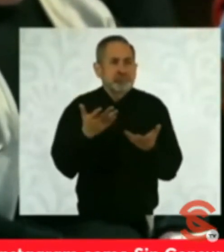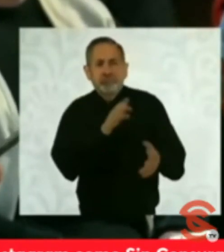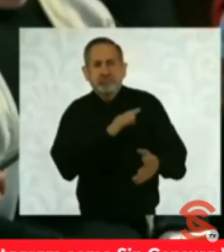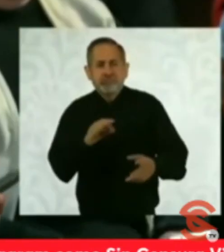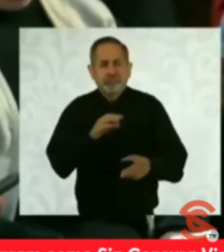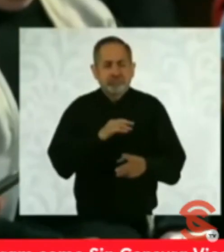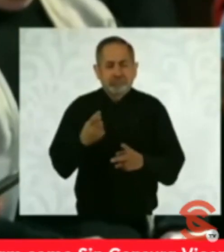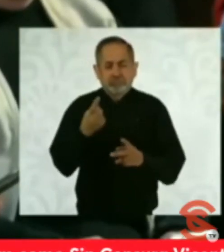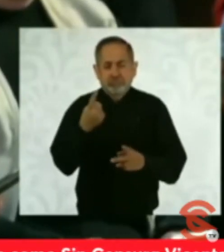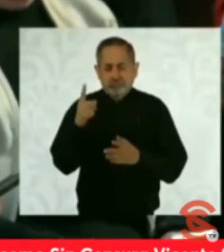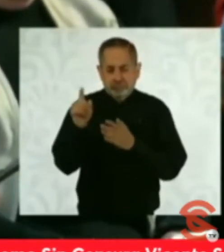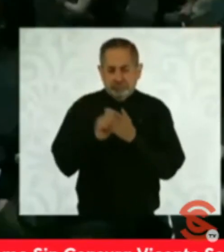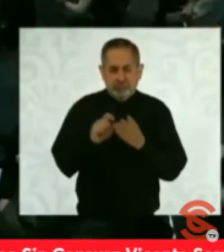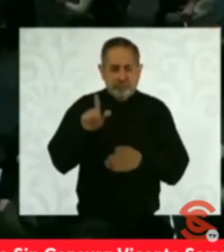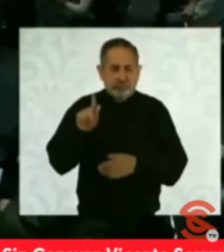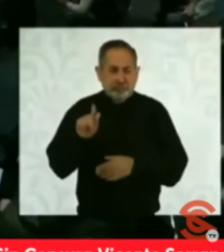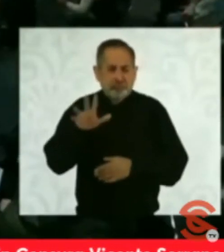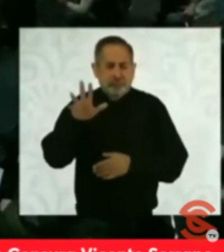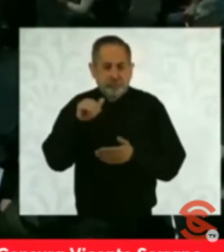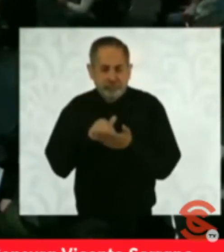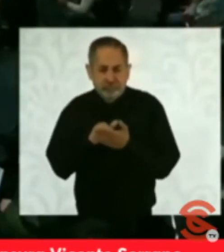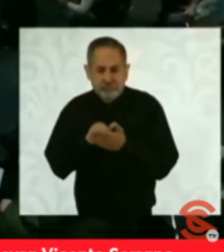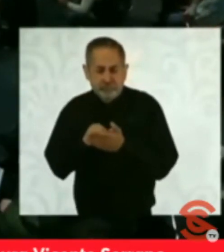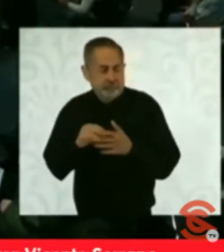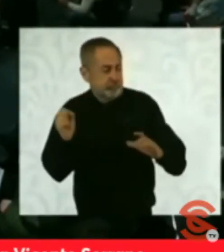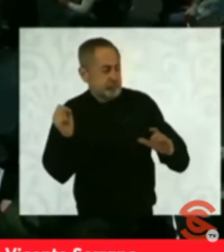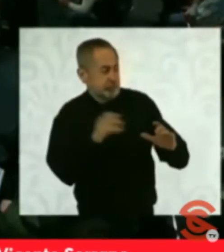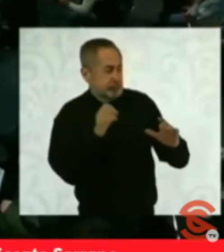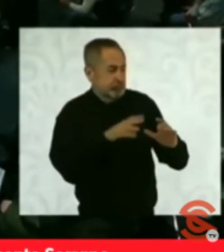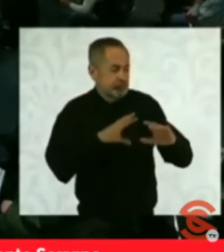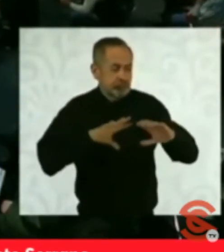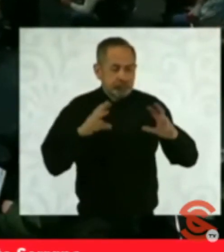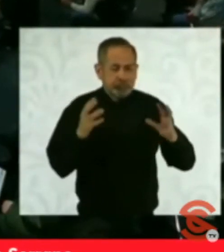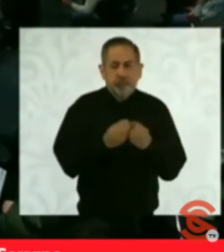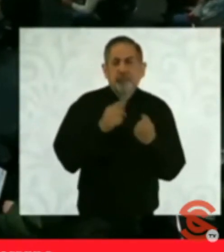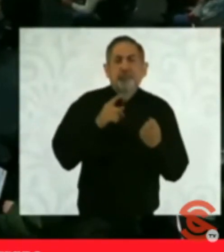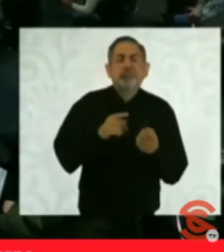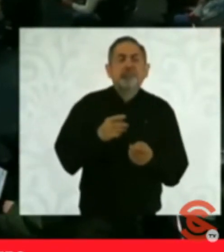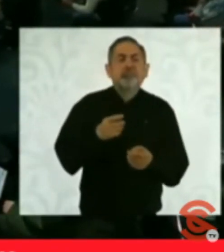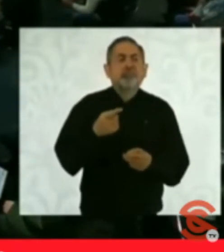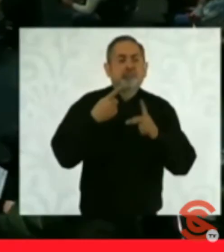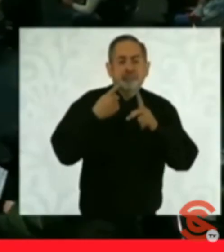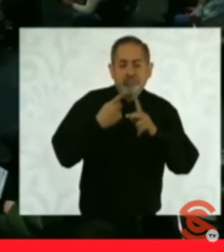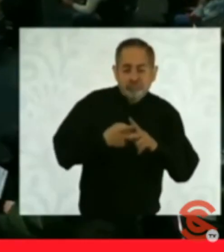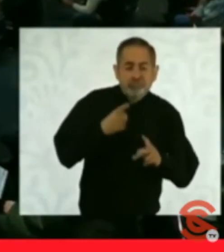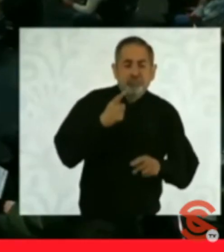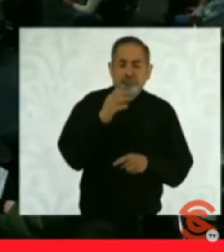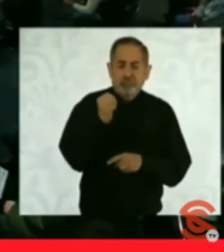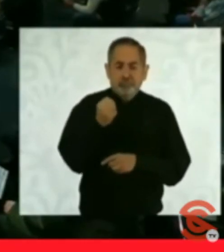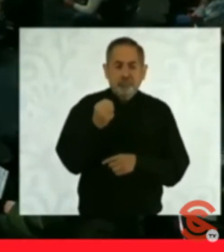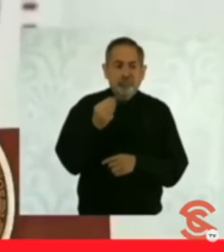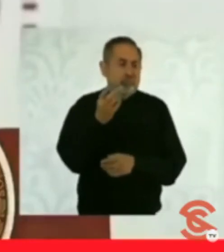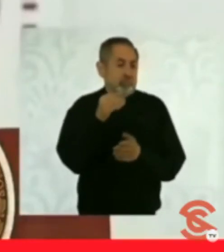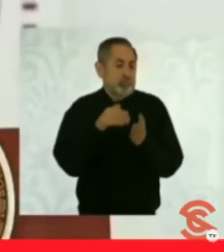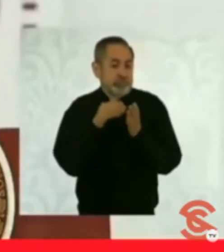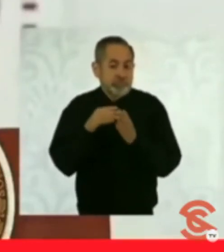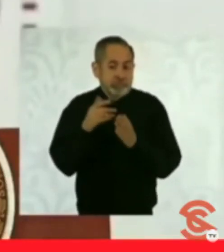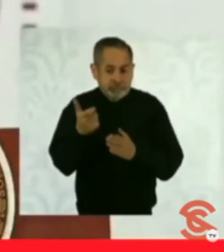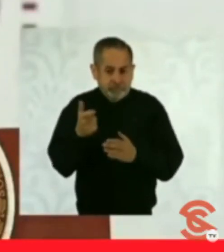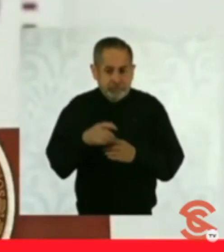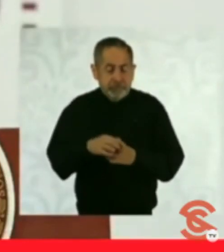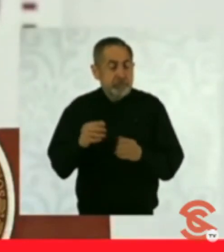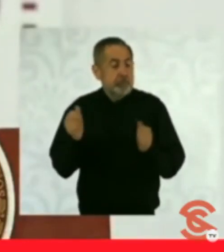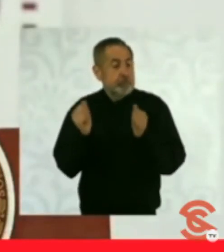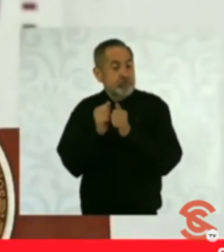75,000 pesos que multiplicados por 12 pues nos da un total de 9 millones de pesos. Y el Consejo de la Judicatura les da